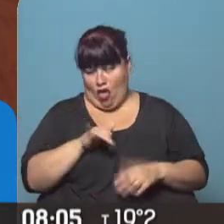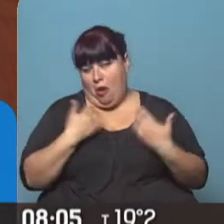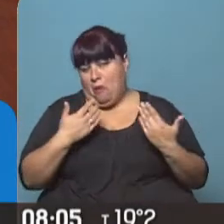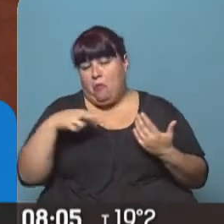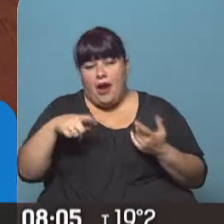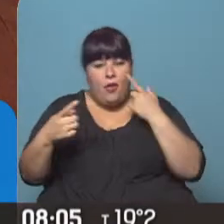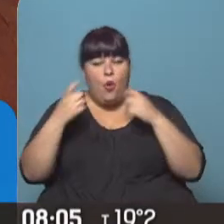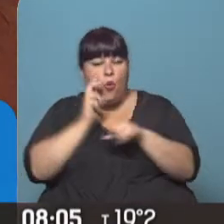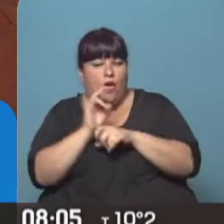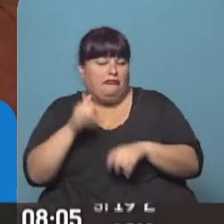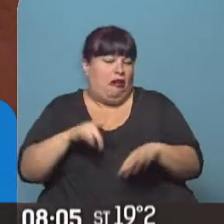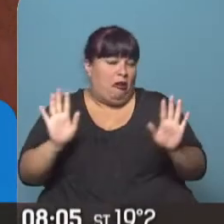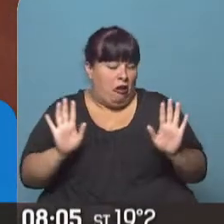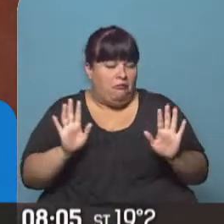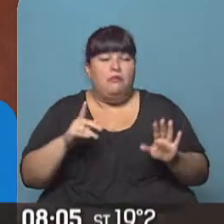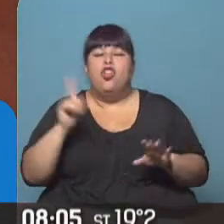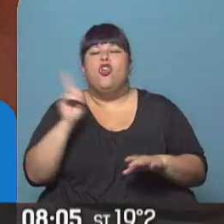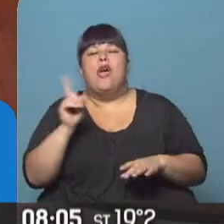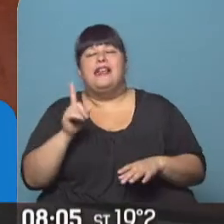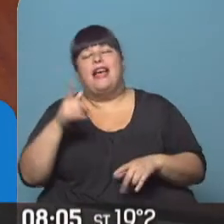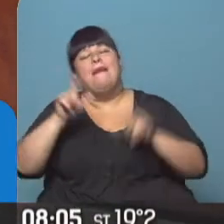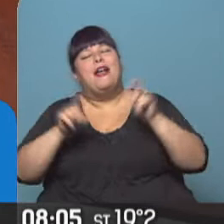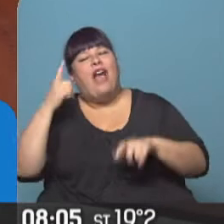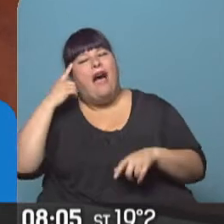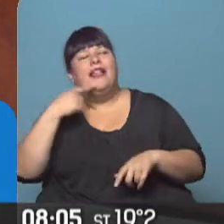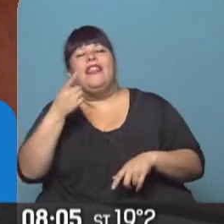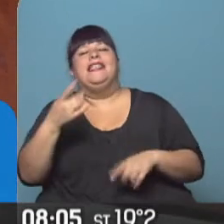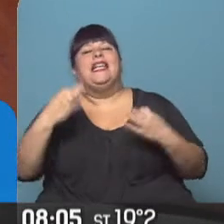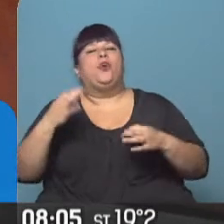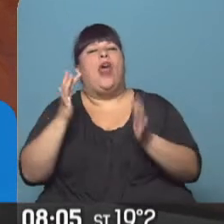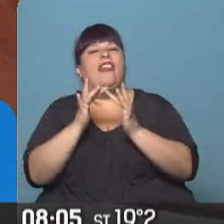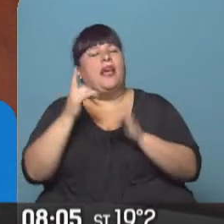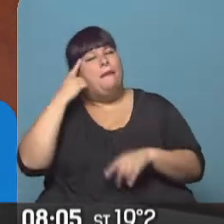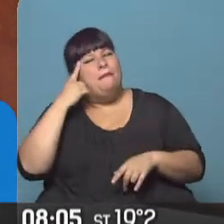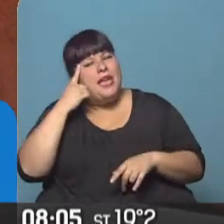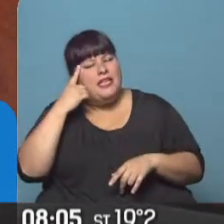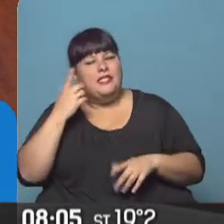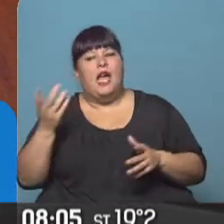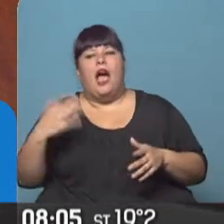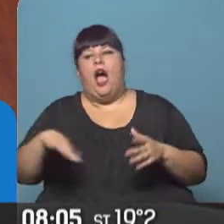hacer cuidándonos o no cuidándonos. O sea, no se trata, porque mucha gente cuando le hablas de seguridad informática piensa que